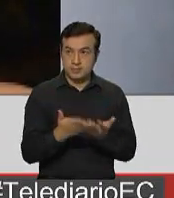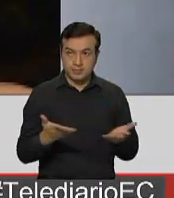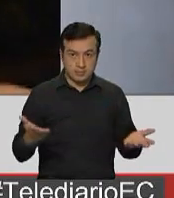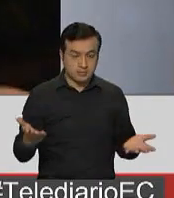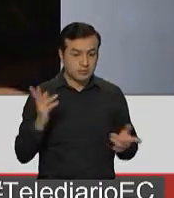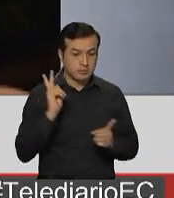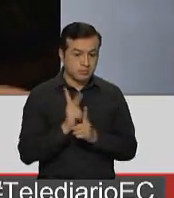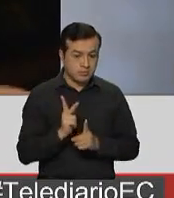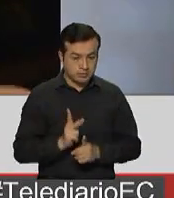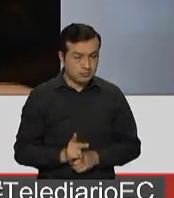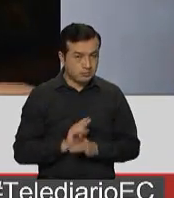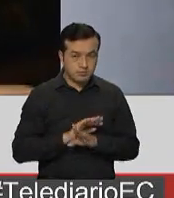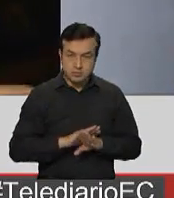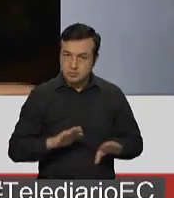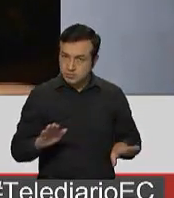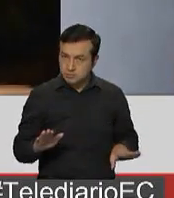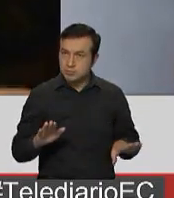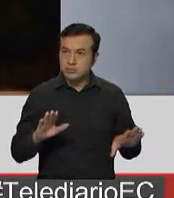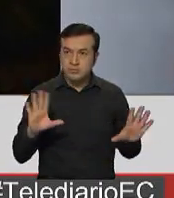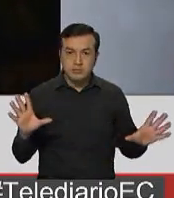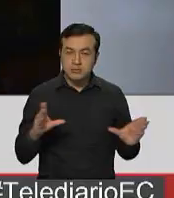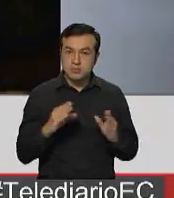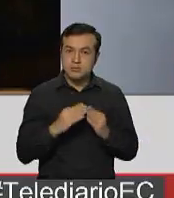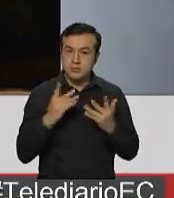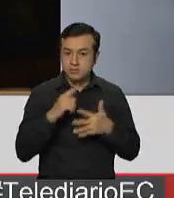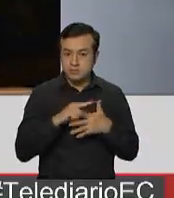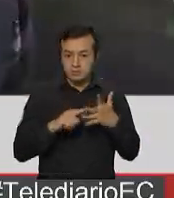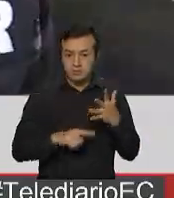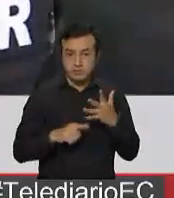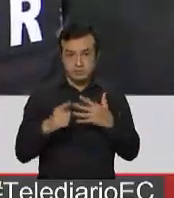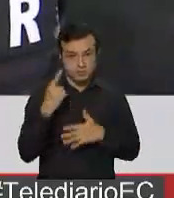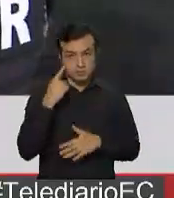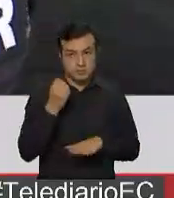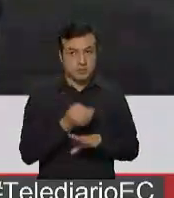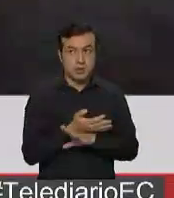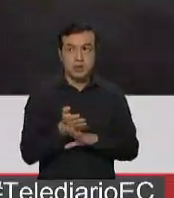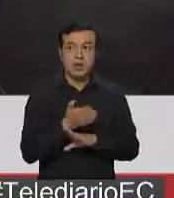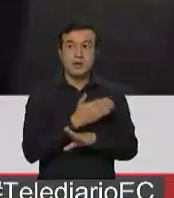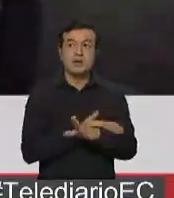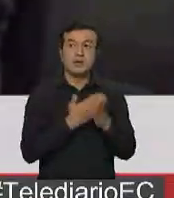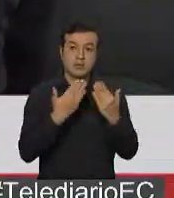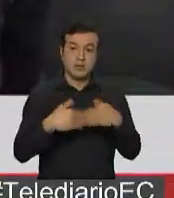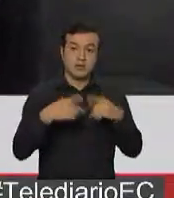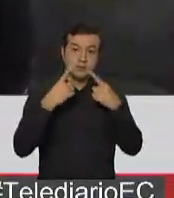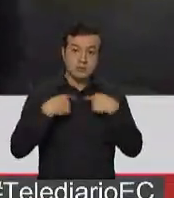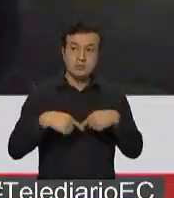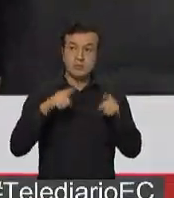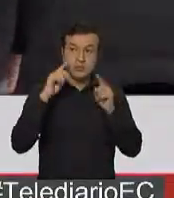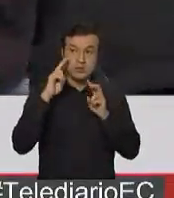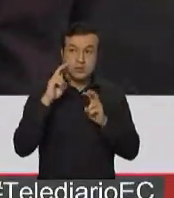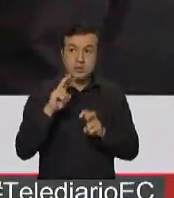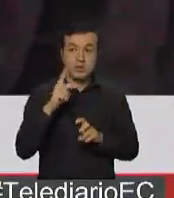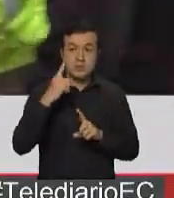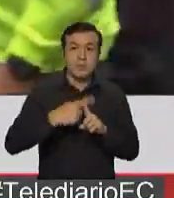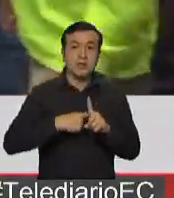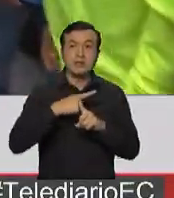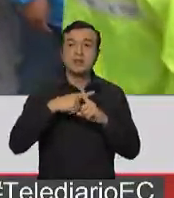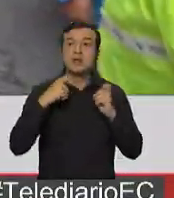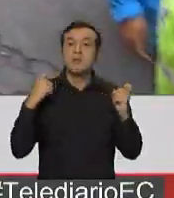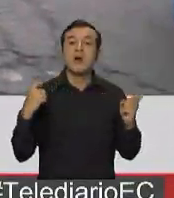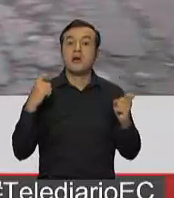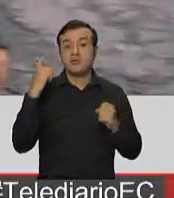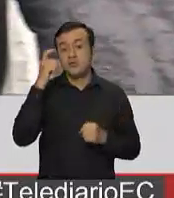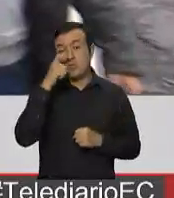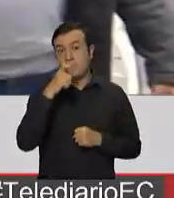otro elemento que lo vincule o lo relacione con los demás imputados. El antecedente arranca con una indagación del mes de marzo, cuando